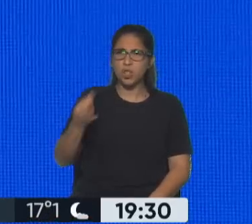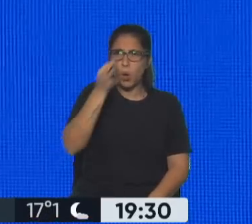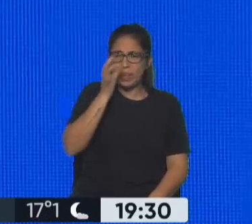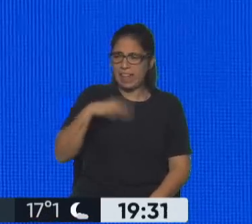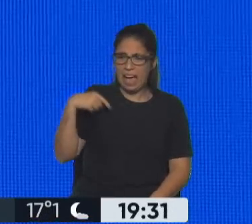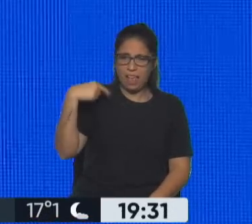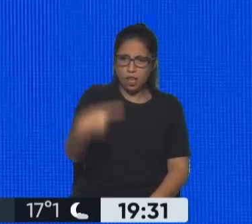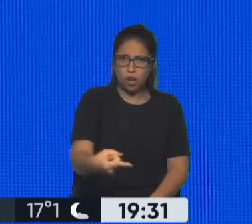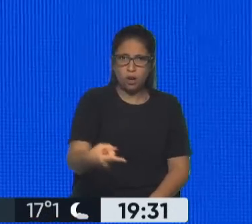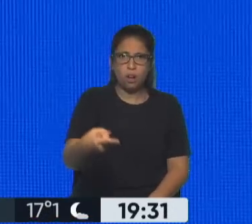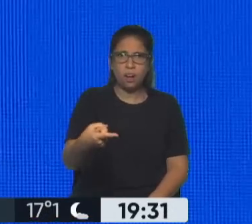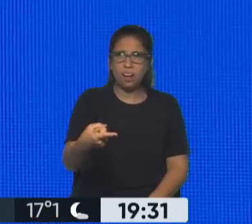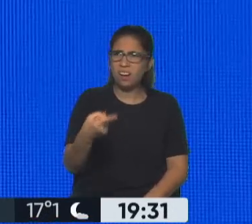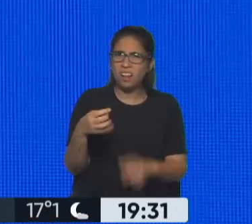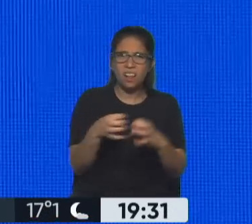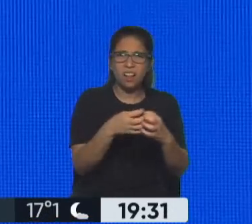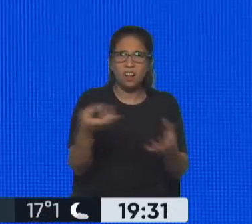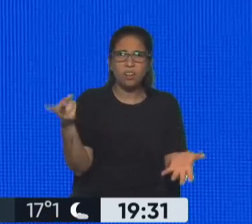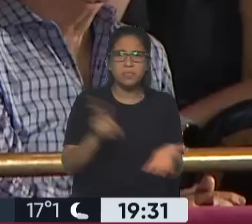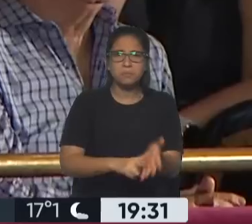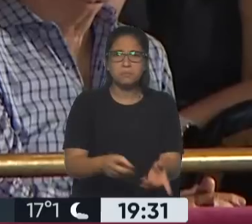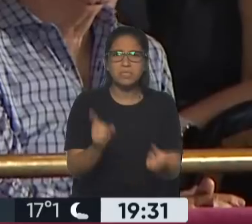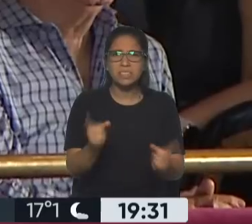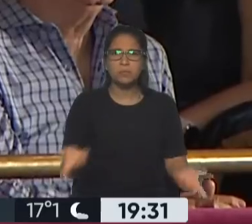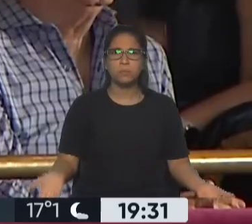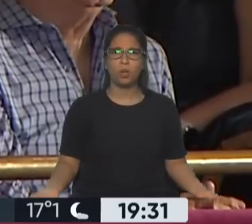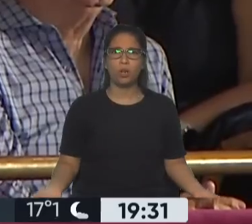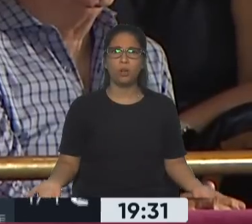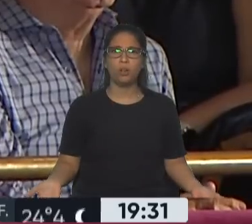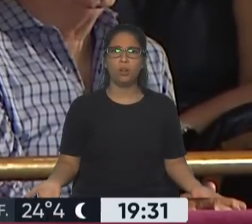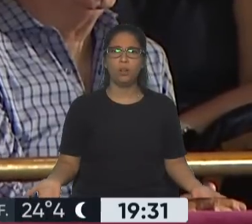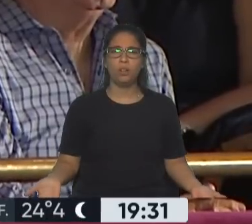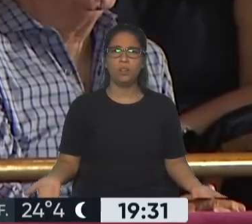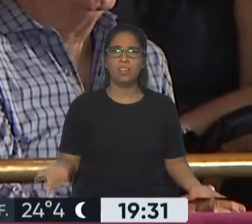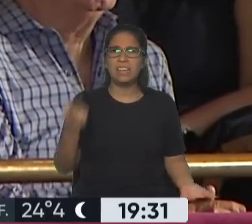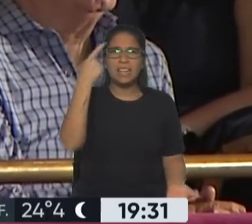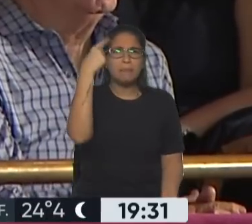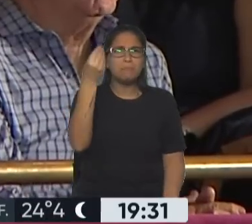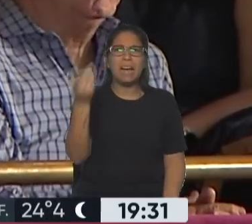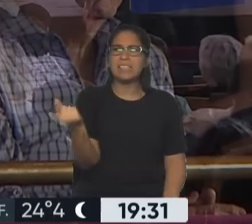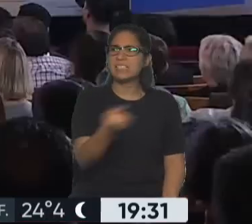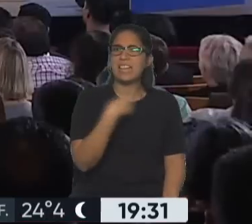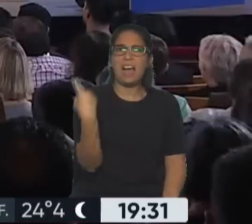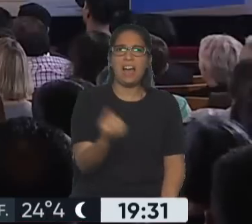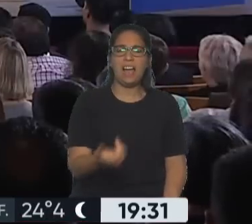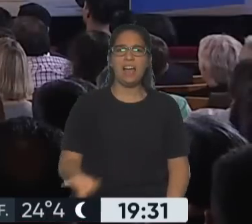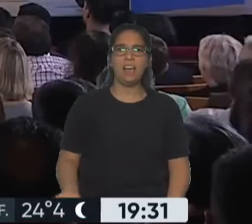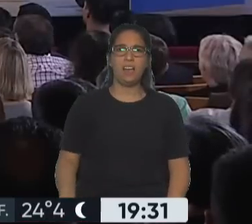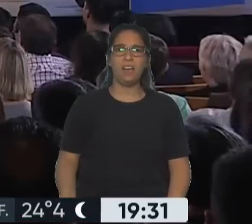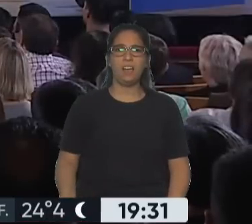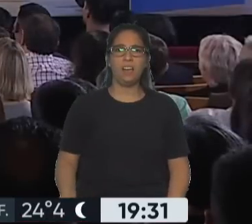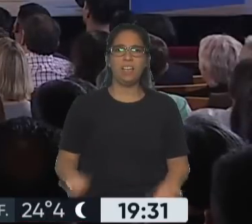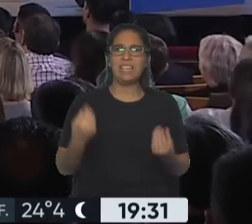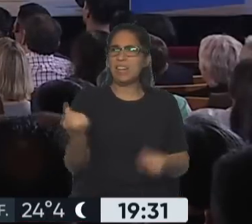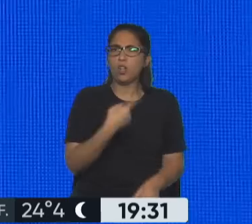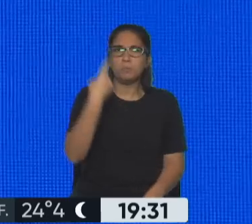estalló en la Argentina 20 años antes? ¿Qué nos pasa, compatriotas? ¿Qué nos